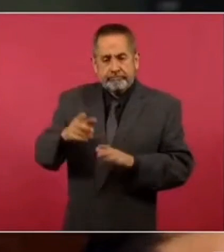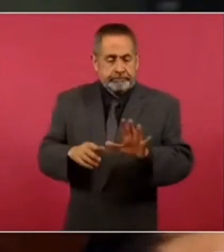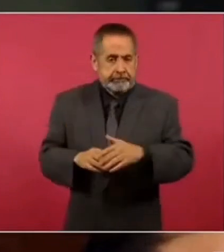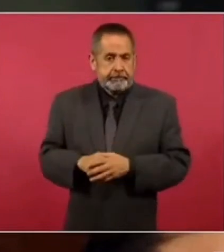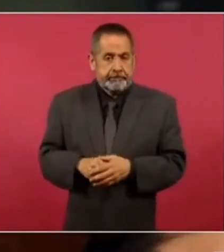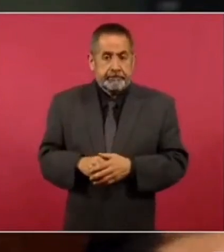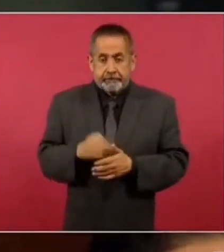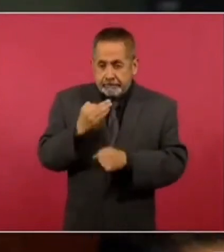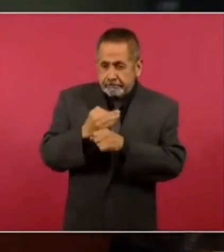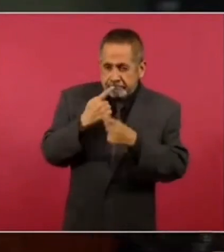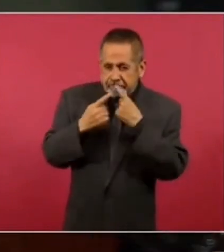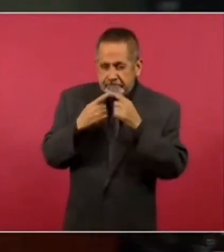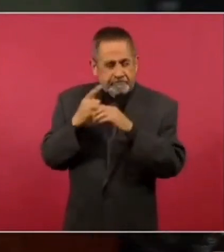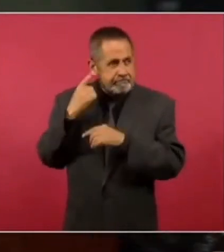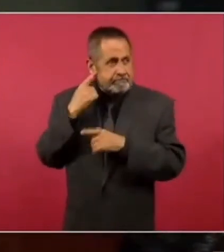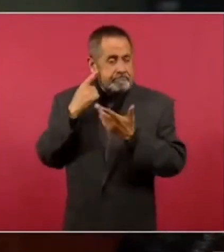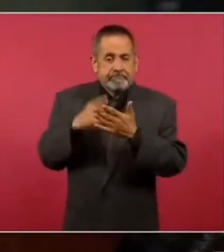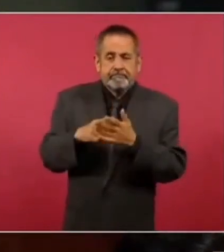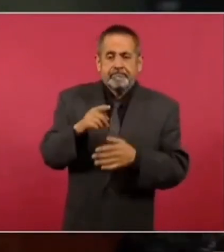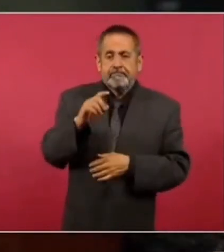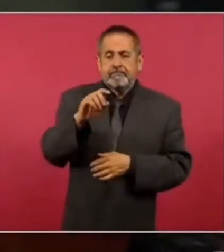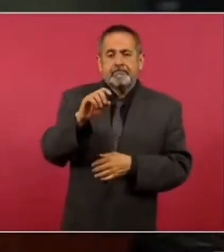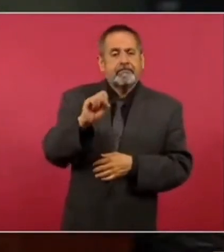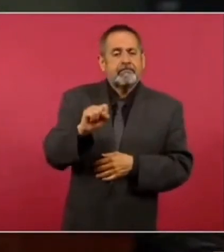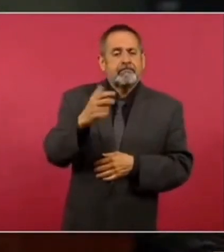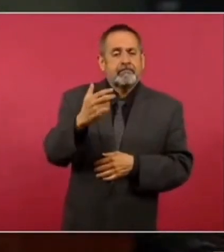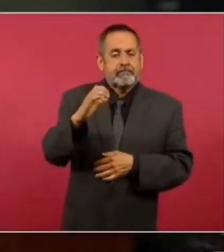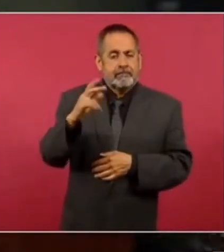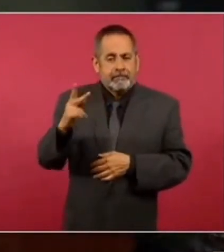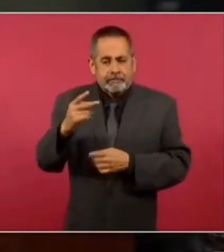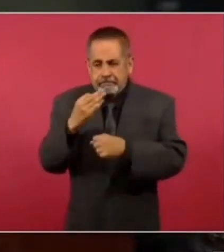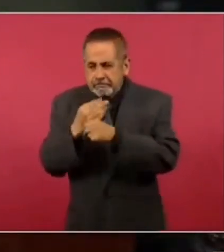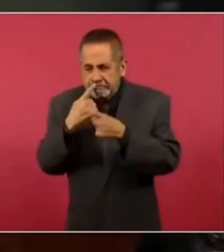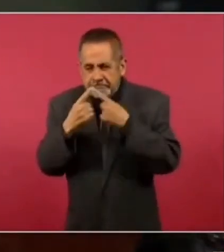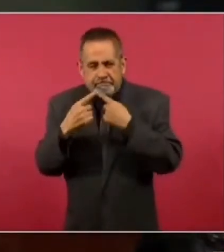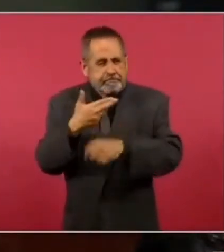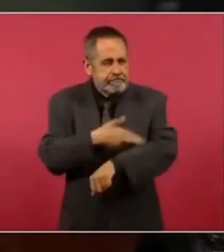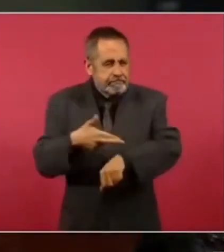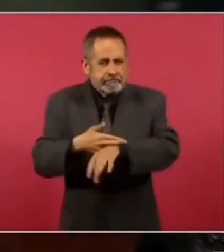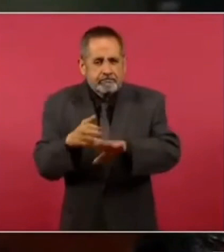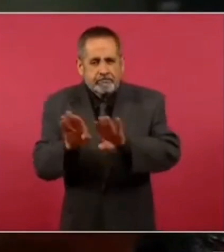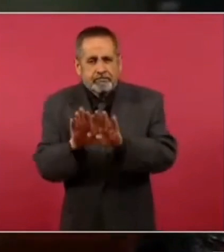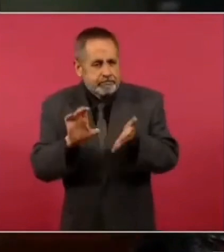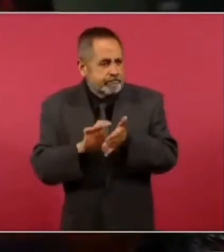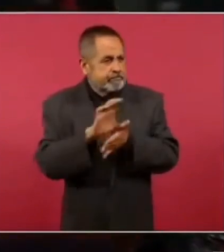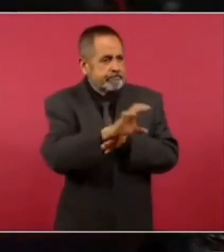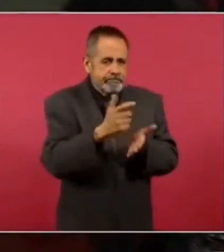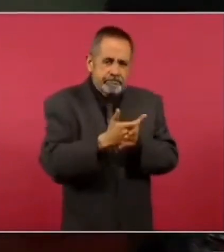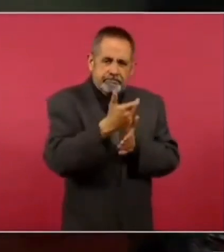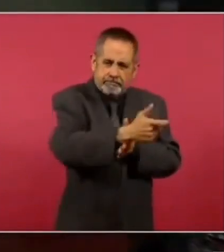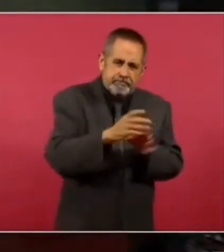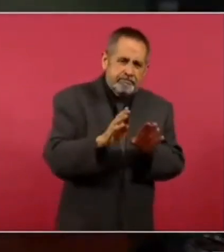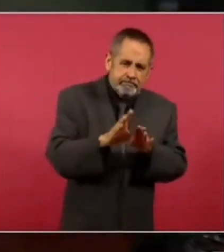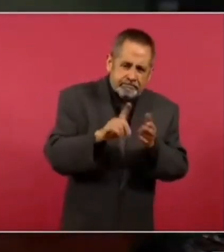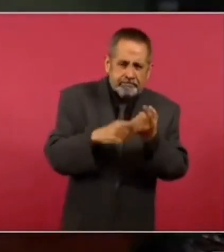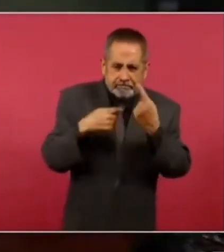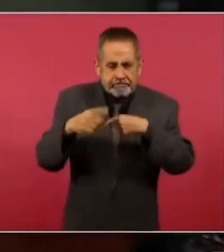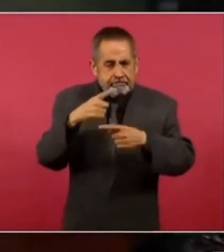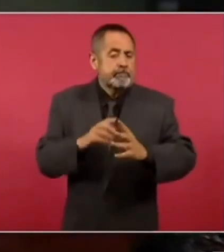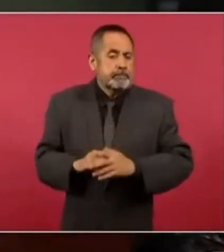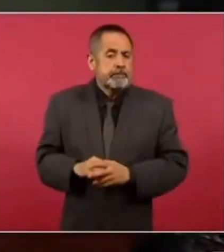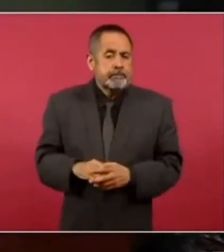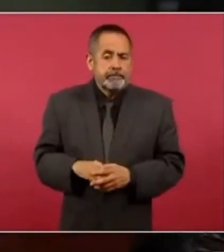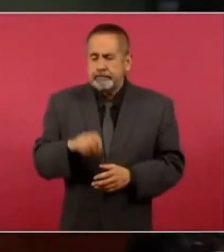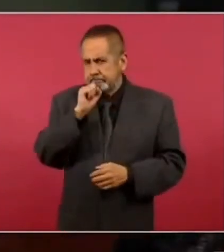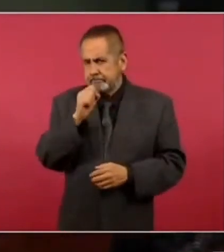encuentra afinando los detalles de esta compra. ¿Cuáles serían los más importantes? Y también preguntarle su